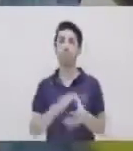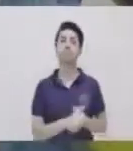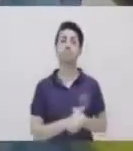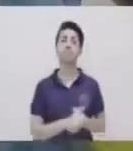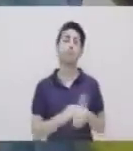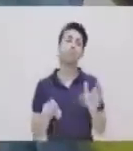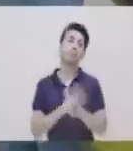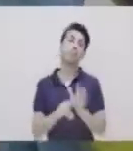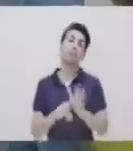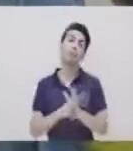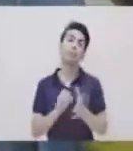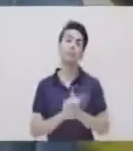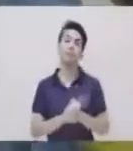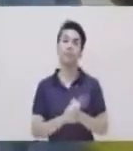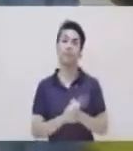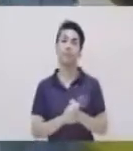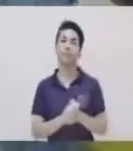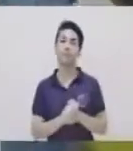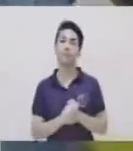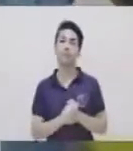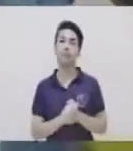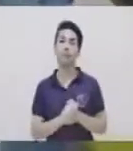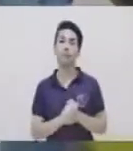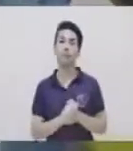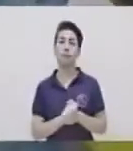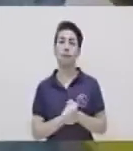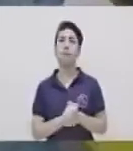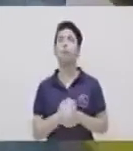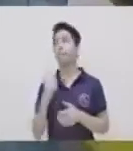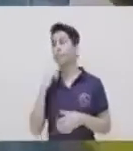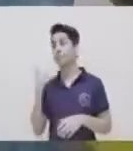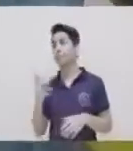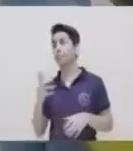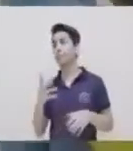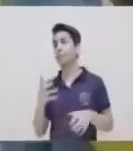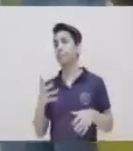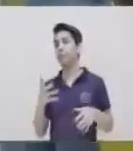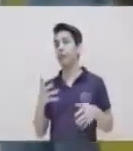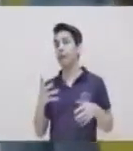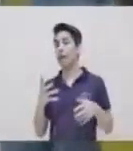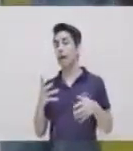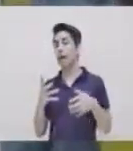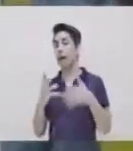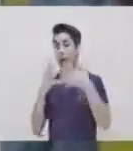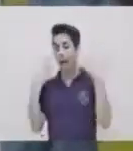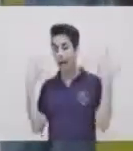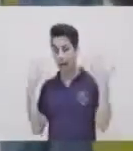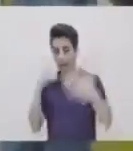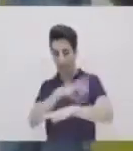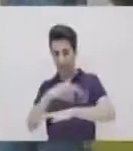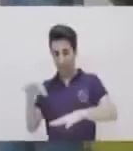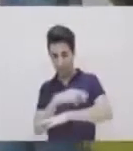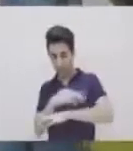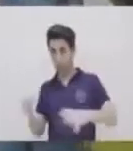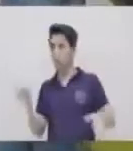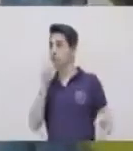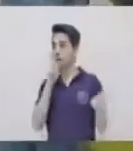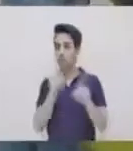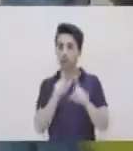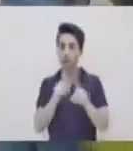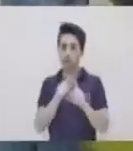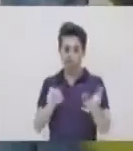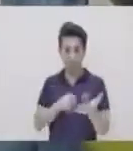hábitat. Sí. Como por ejemplo algunas especies felinas, grandes felinos, y algunos